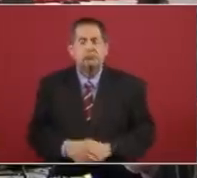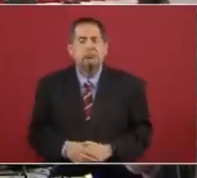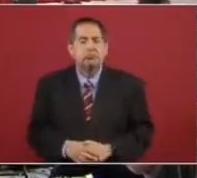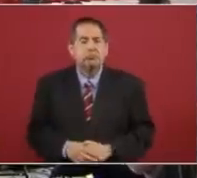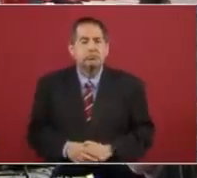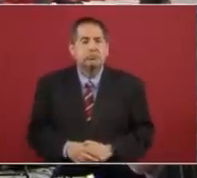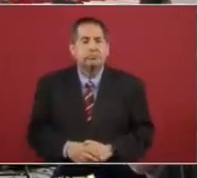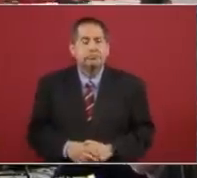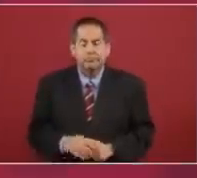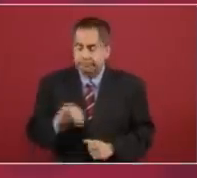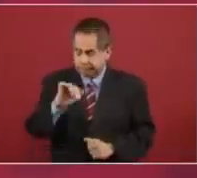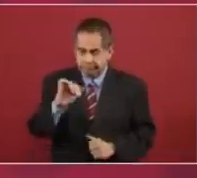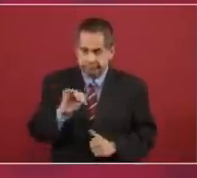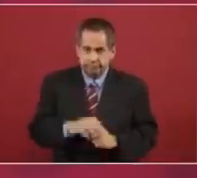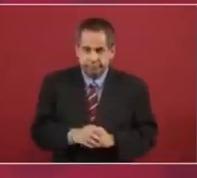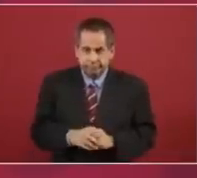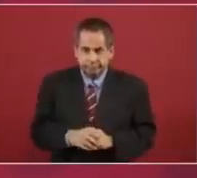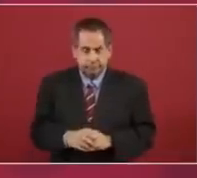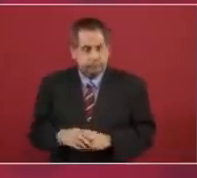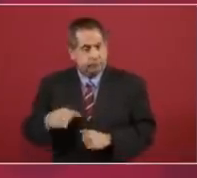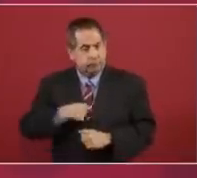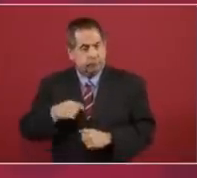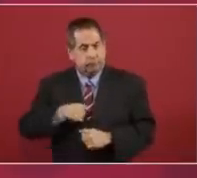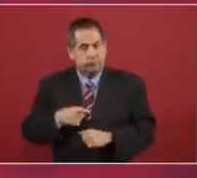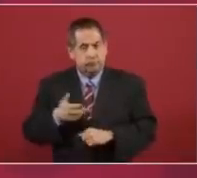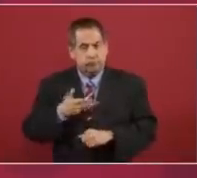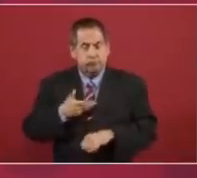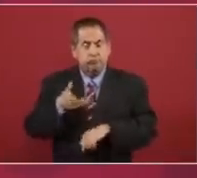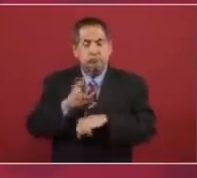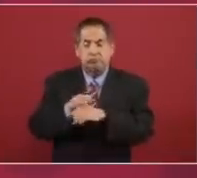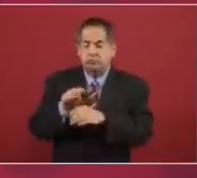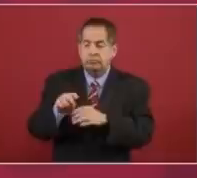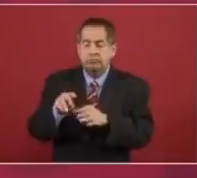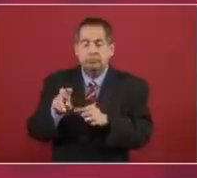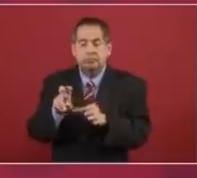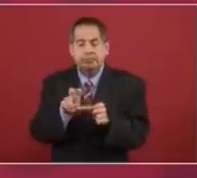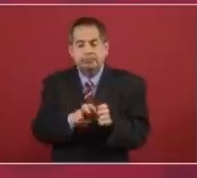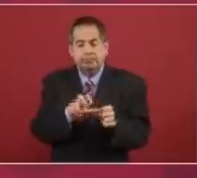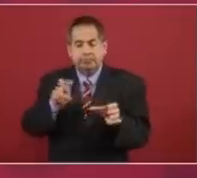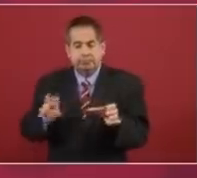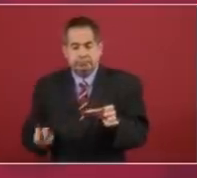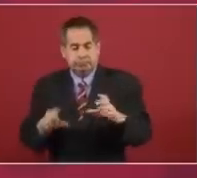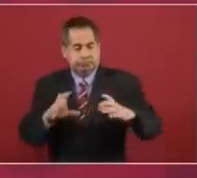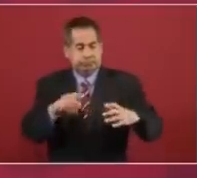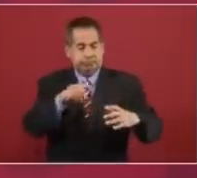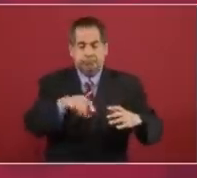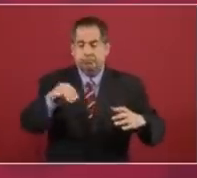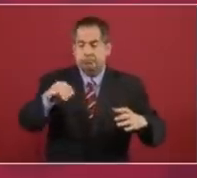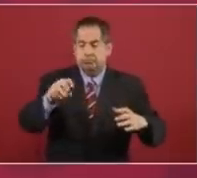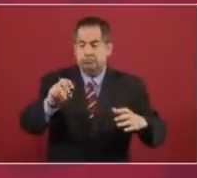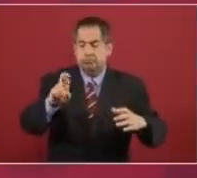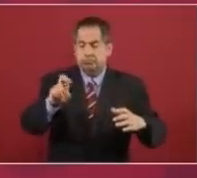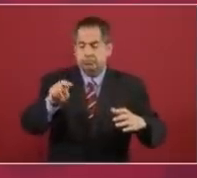tengo licencia, tengo permiso en mi partido,